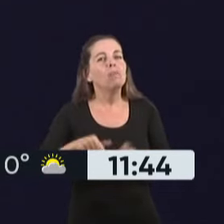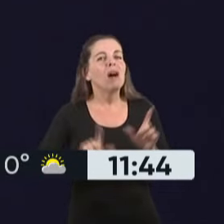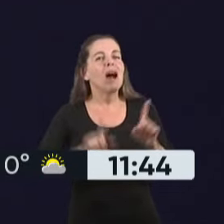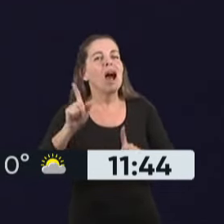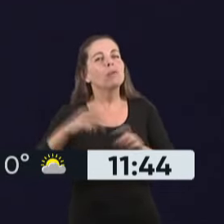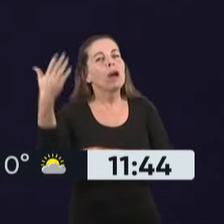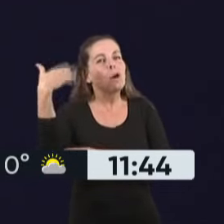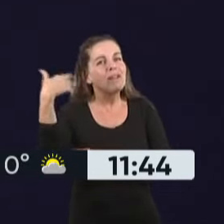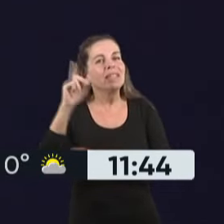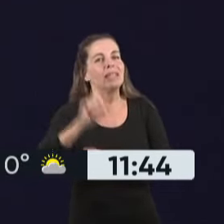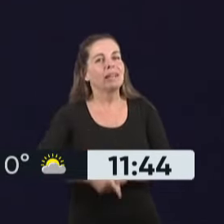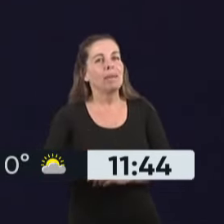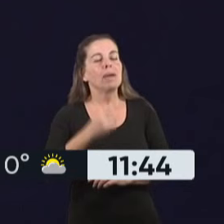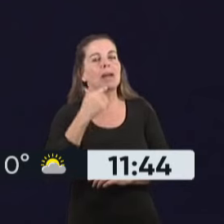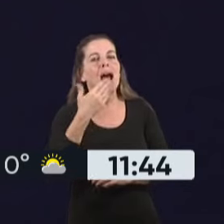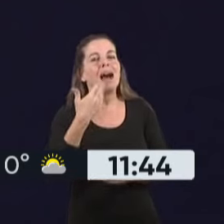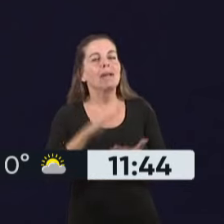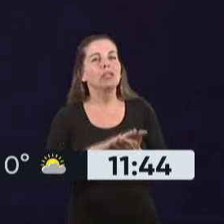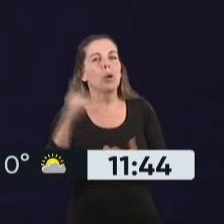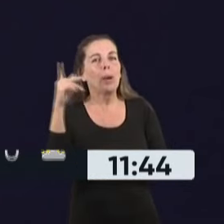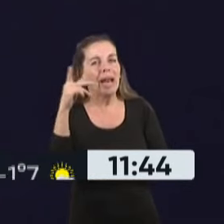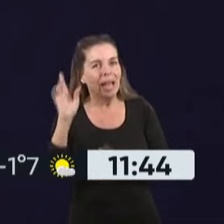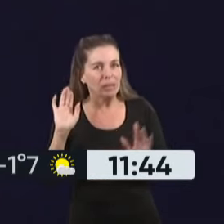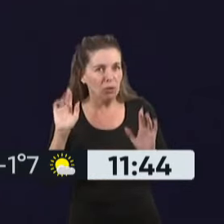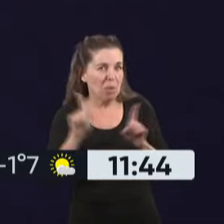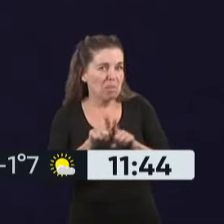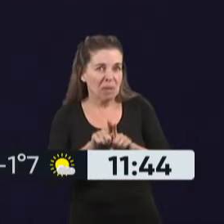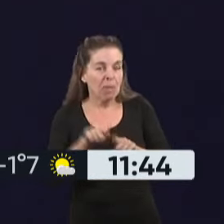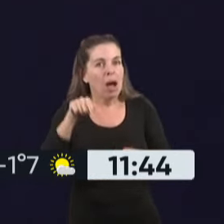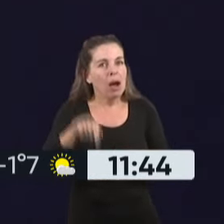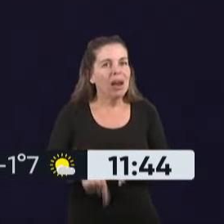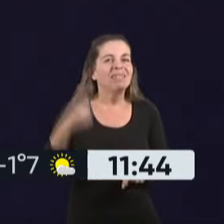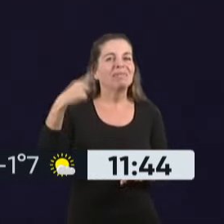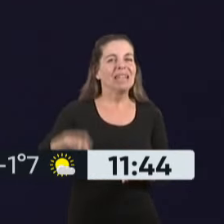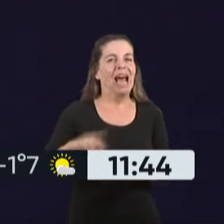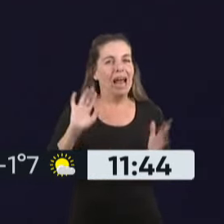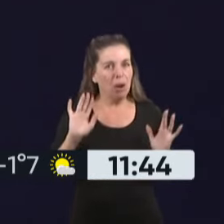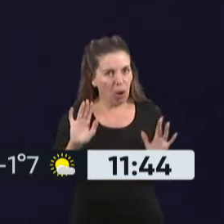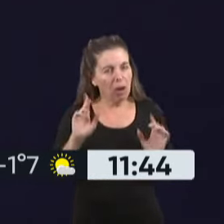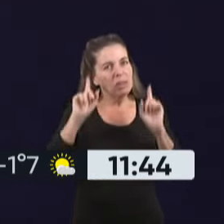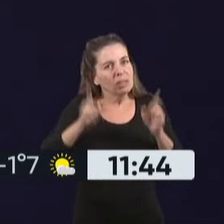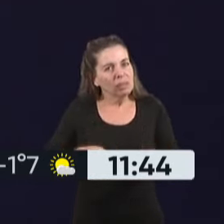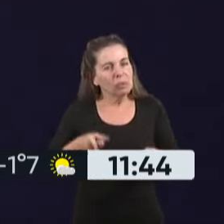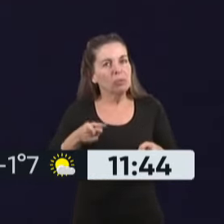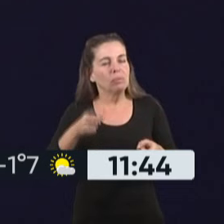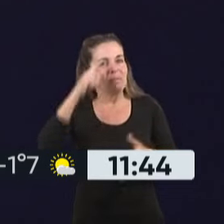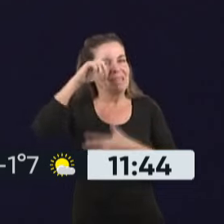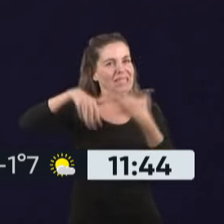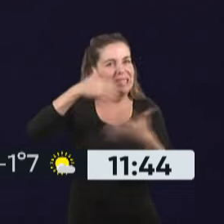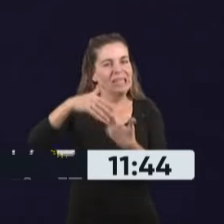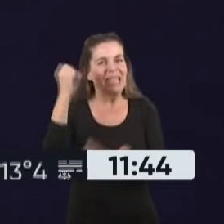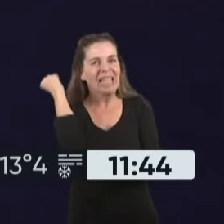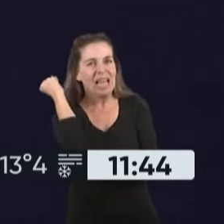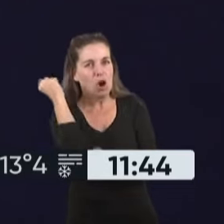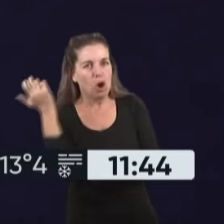alguna conferencia hace algunos días atrás, así que es llamativo que a pesar del desastre monetario que dejaron,